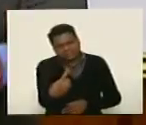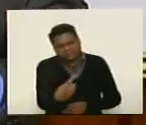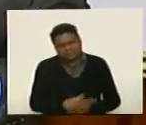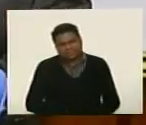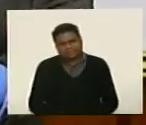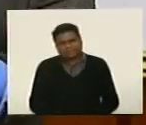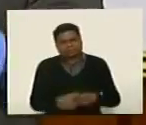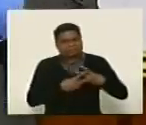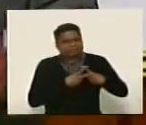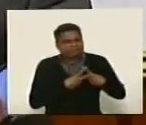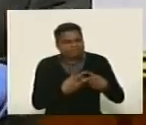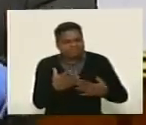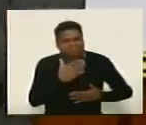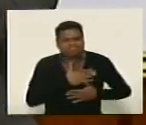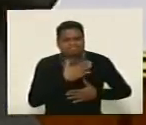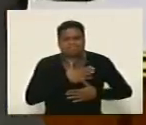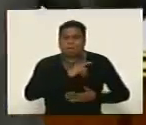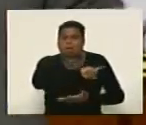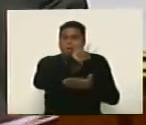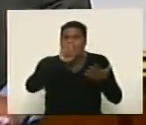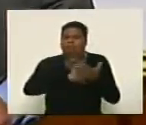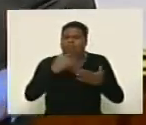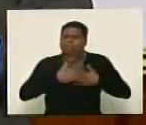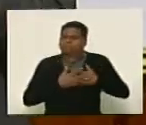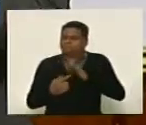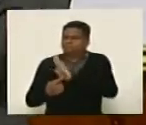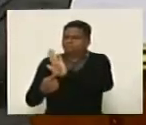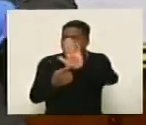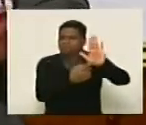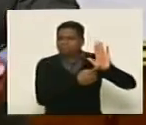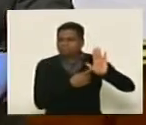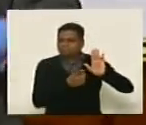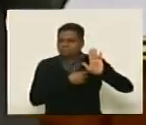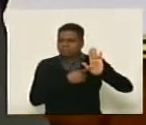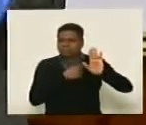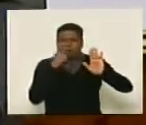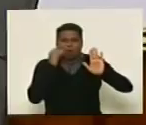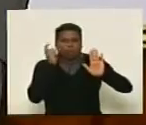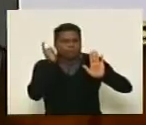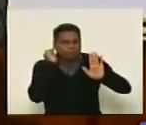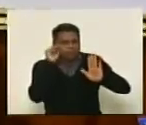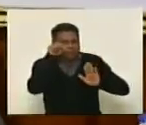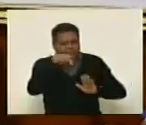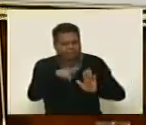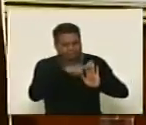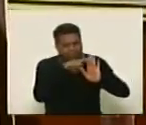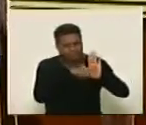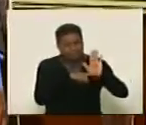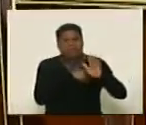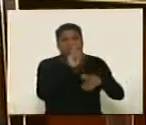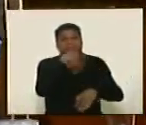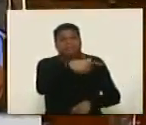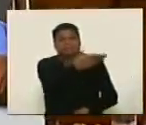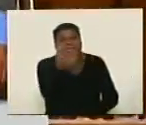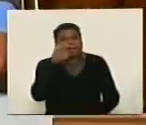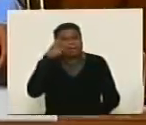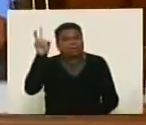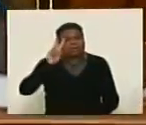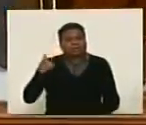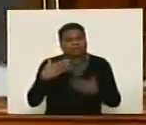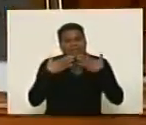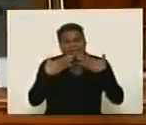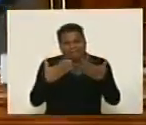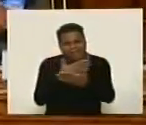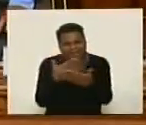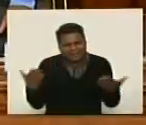su voluntad absoluta, que se ve reflejada aquí en estos hombres y mujeres, y por supuesto en ustedes, el pueblo venezolano. Muchas